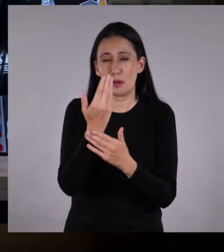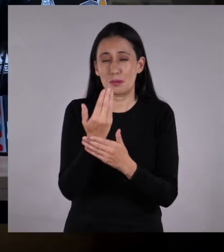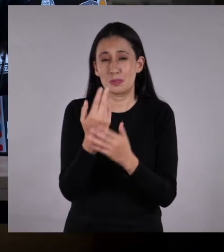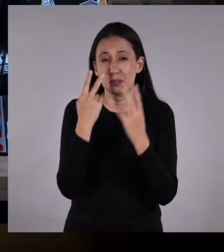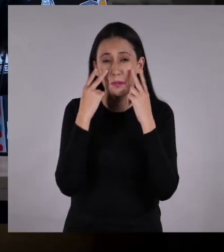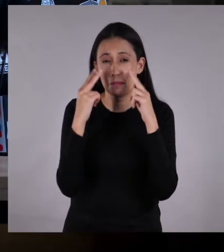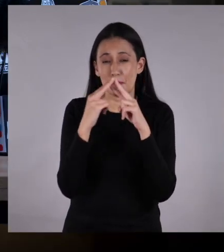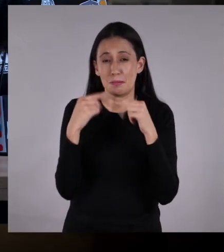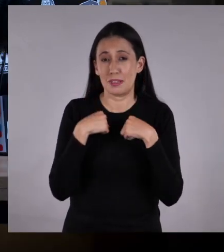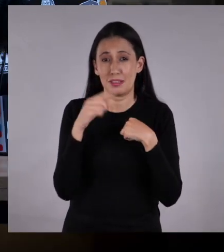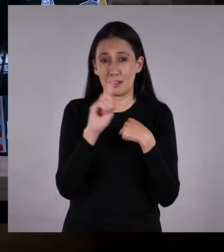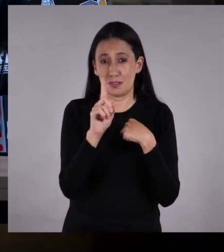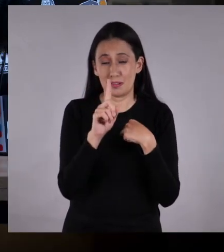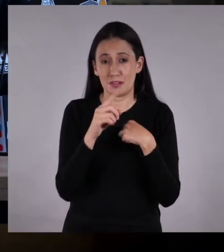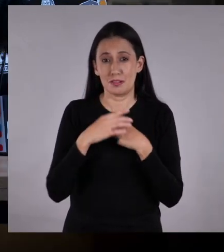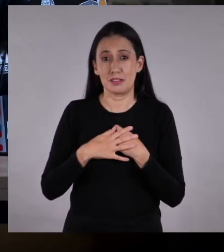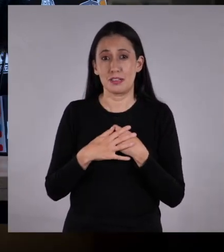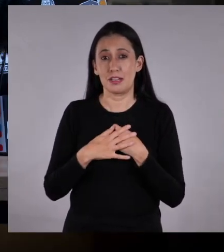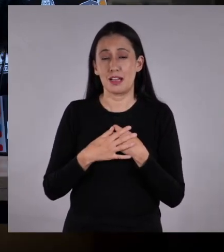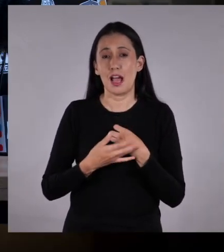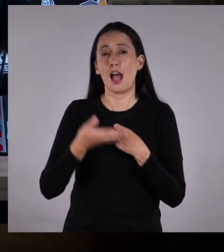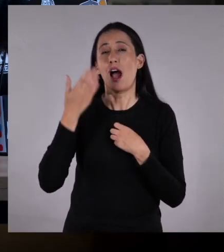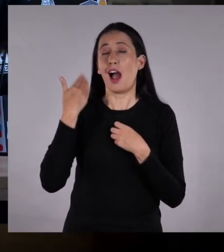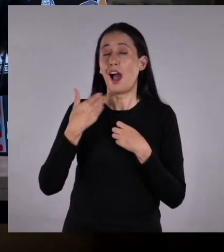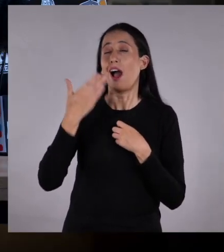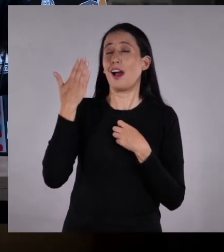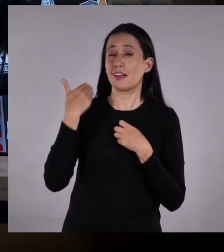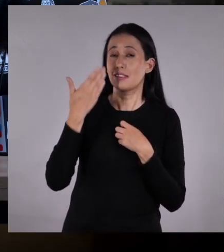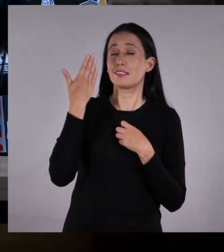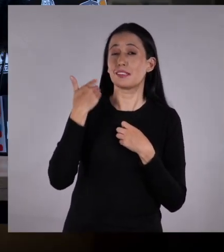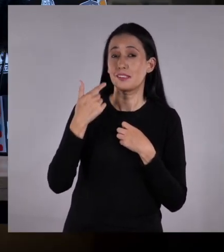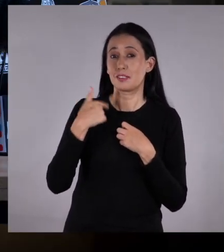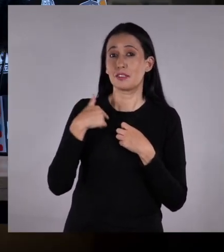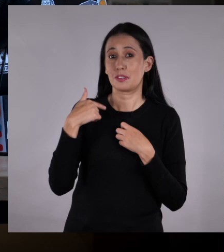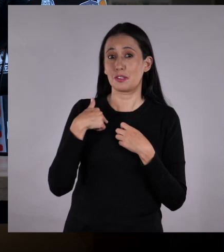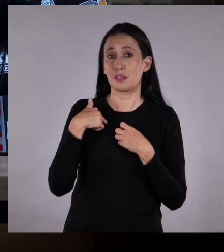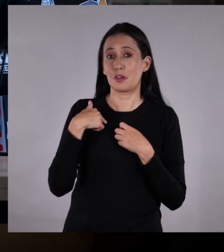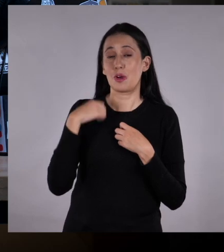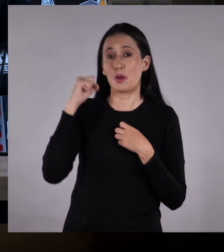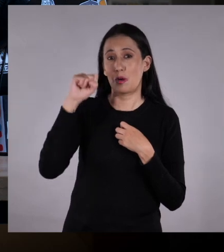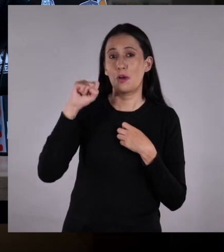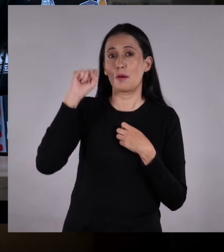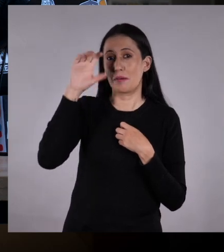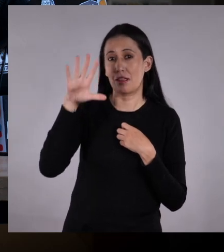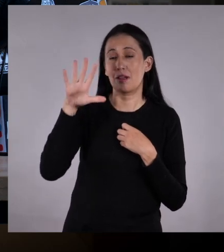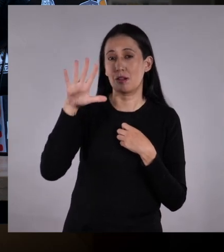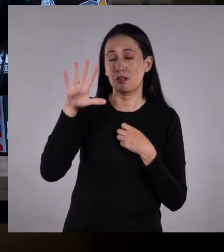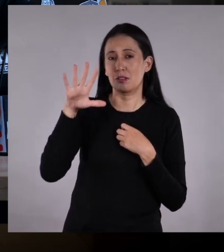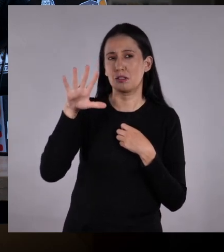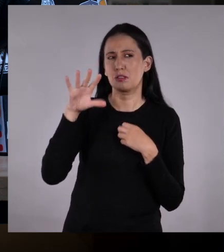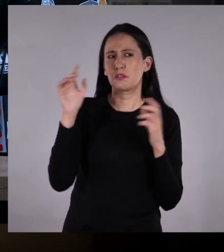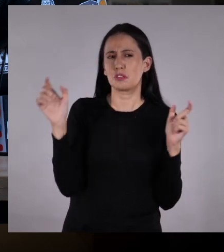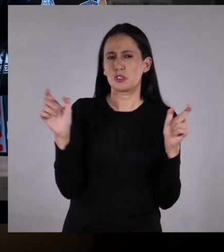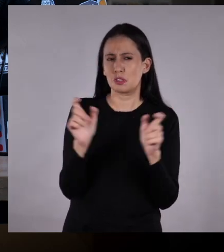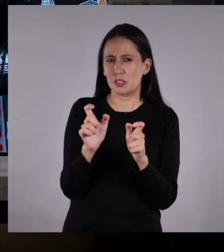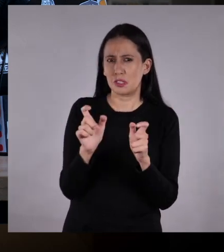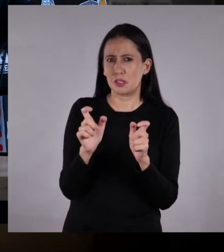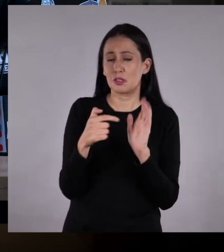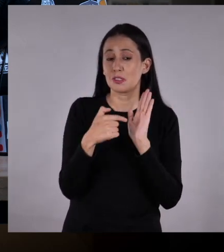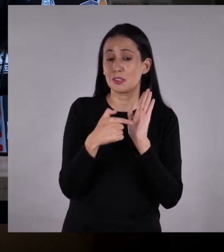en mis lejanos inicios yo al principio hacía videos cortos en los que mostraba las travesuras y ocurrencias de mi